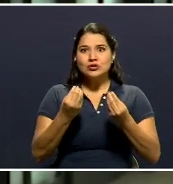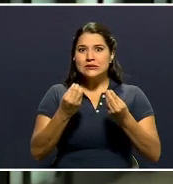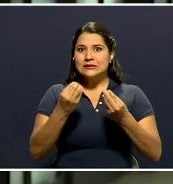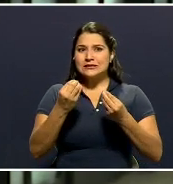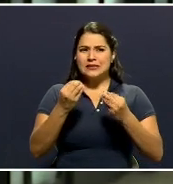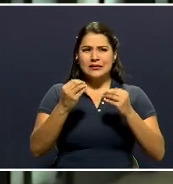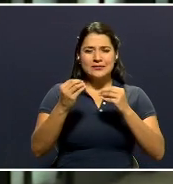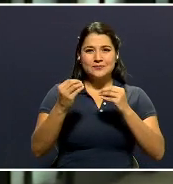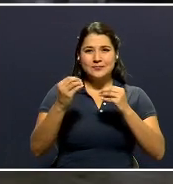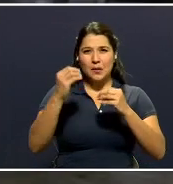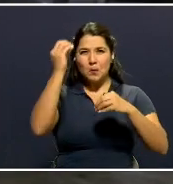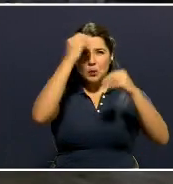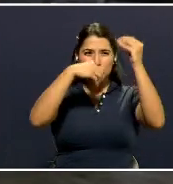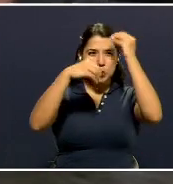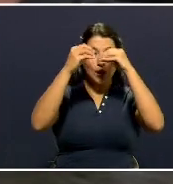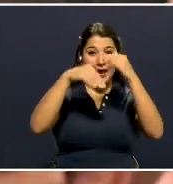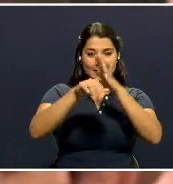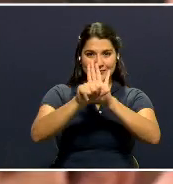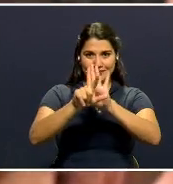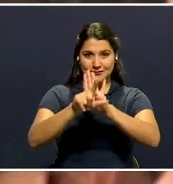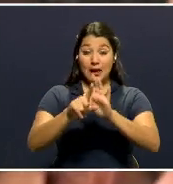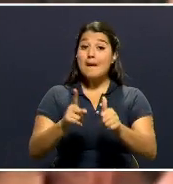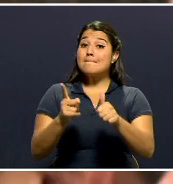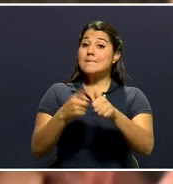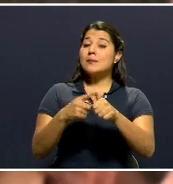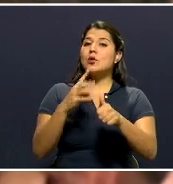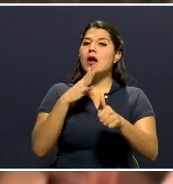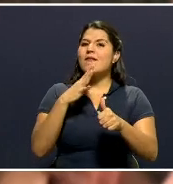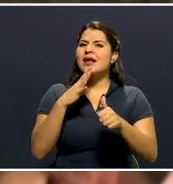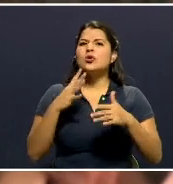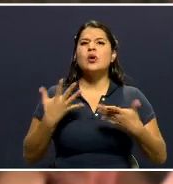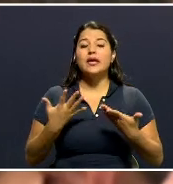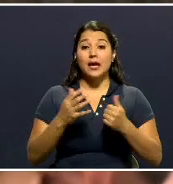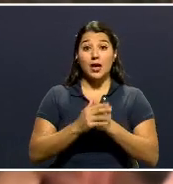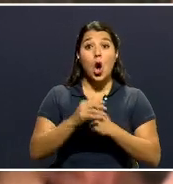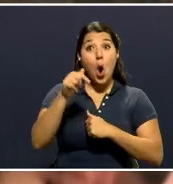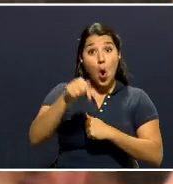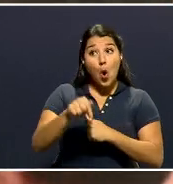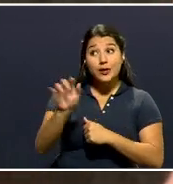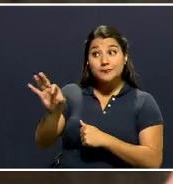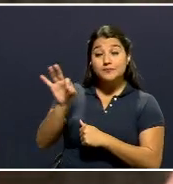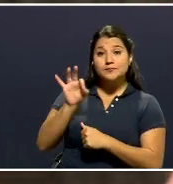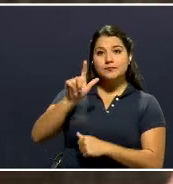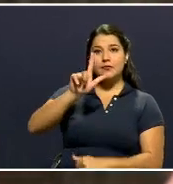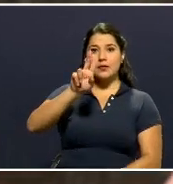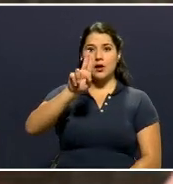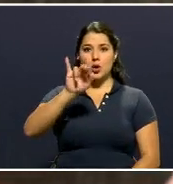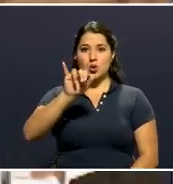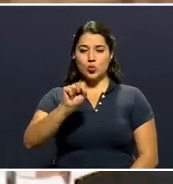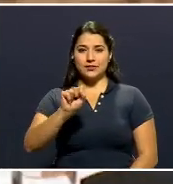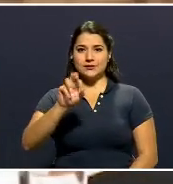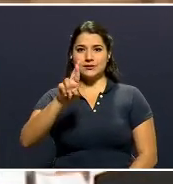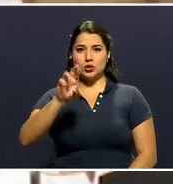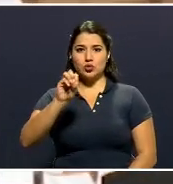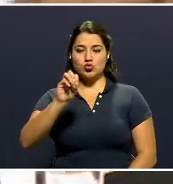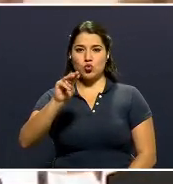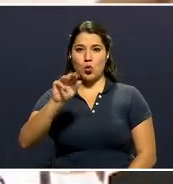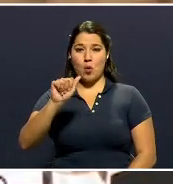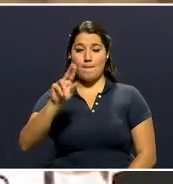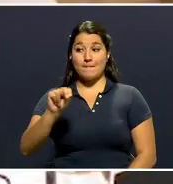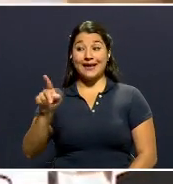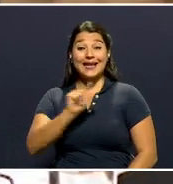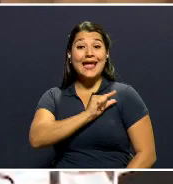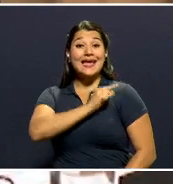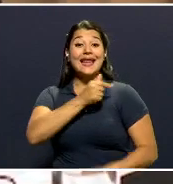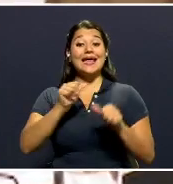primero de lo que vamos a hablar es sobre la comparecencia que tiene hoy Luis Román Hernández, gerente del área de